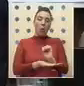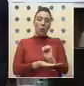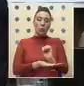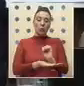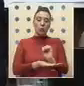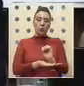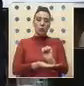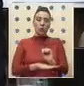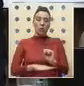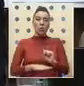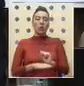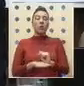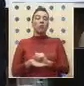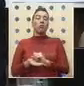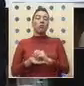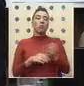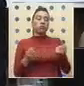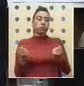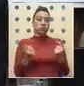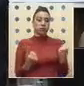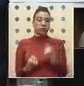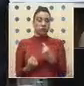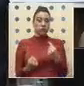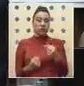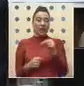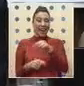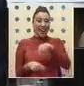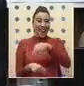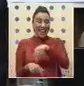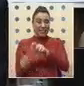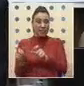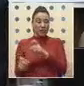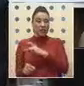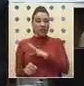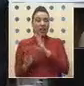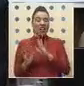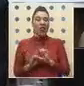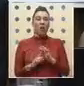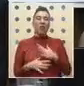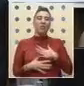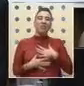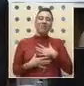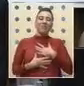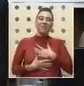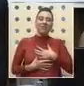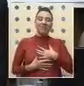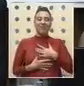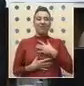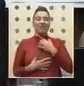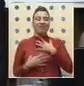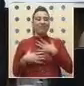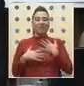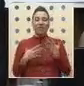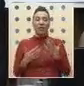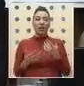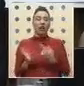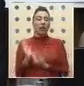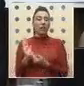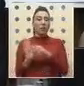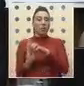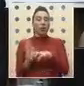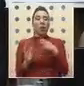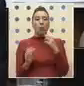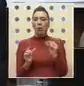por movilizarse, por transportarse, a esos chilenos quedaron con un gusto muy, muy amargo con esta